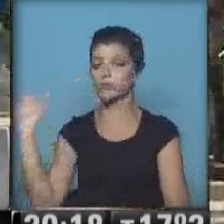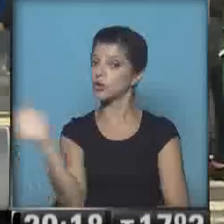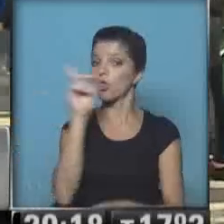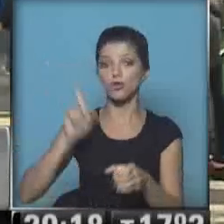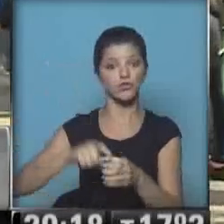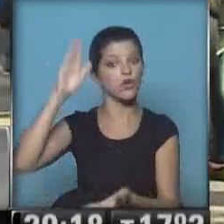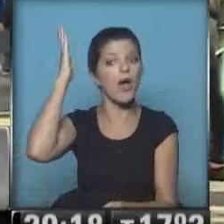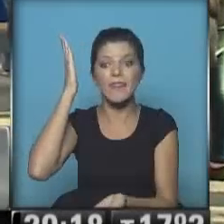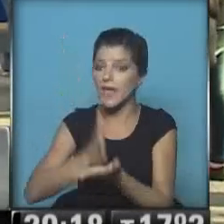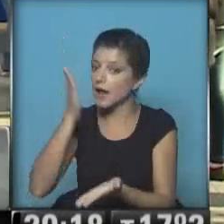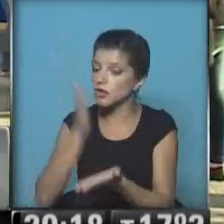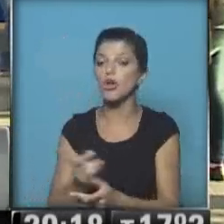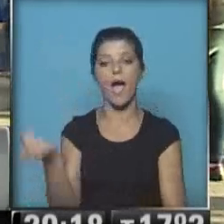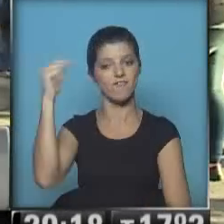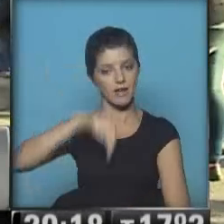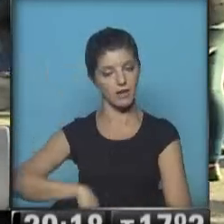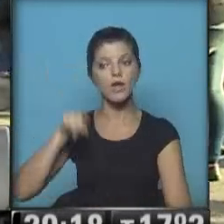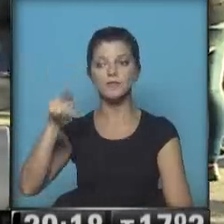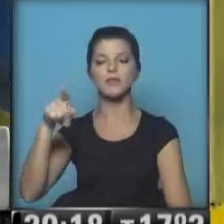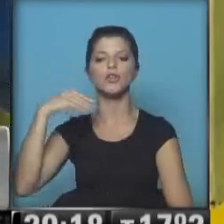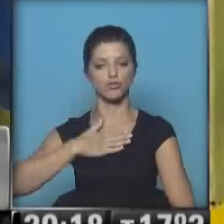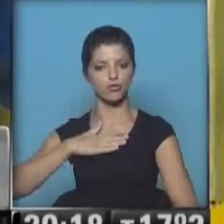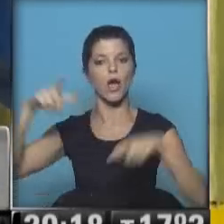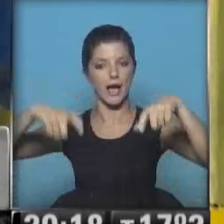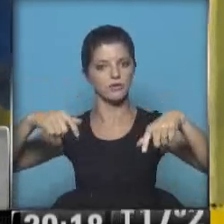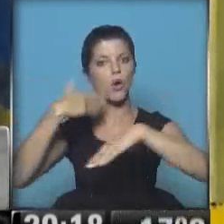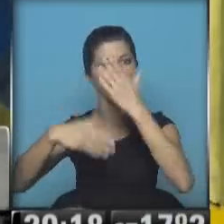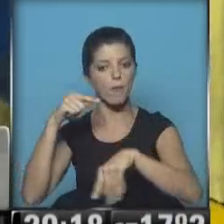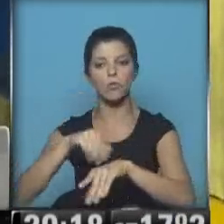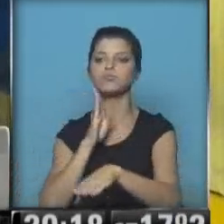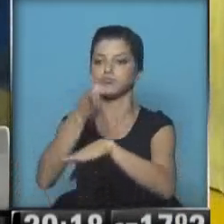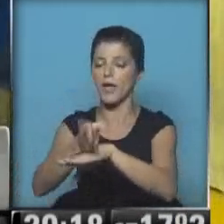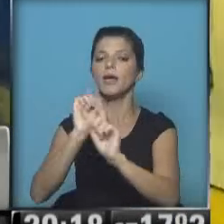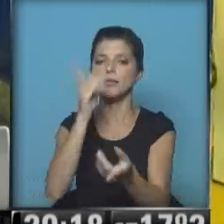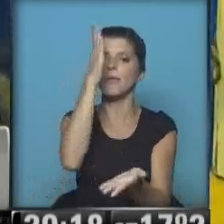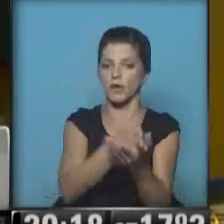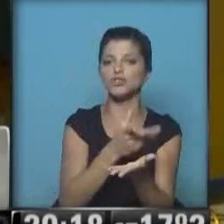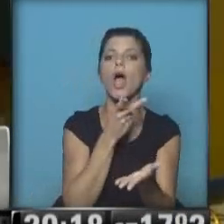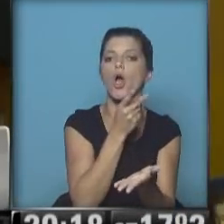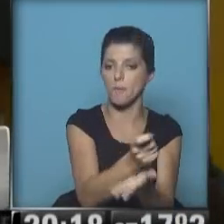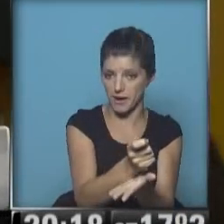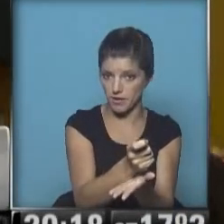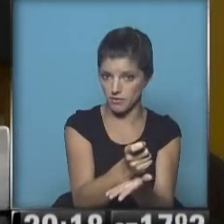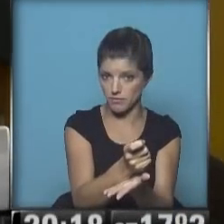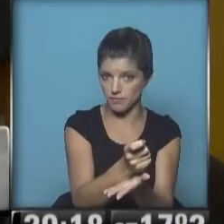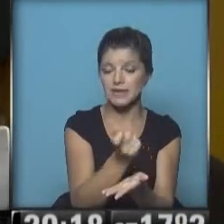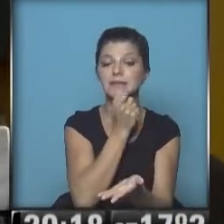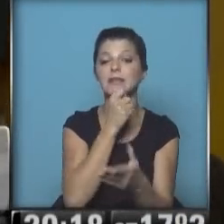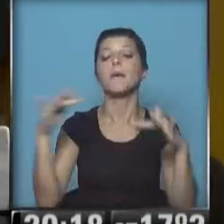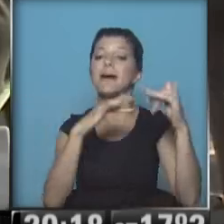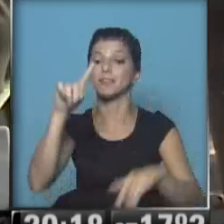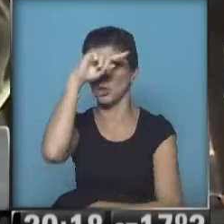a venir todos los partidos de local que juegue Boca pagando nuestra cuota al día y también tenemos derecho a comprar los adicionales en caso de partidos internacionales.